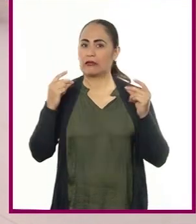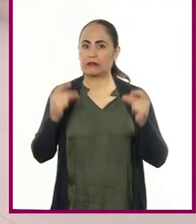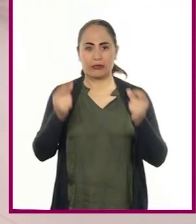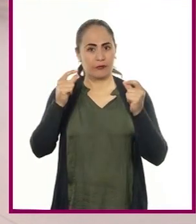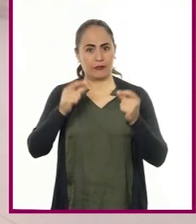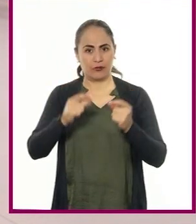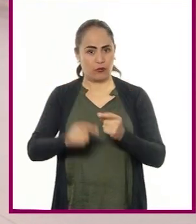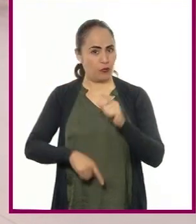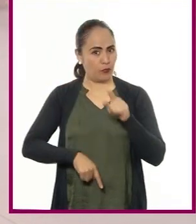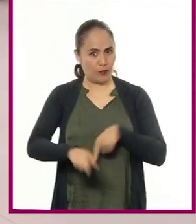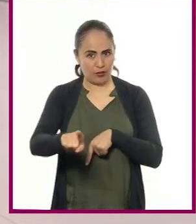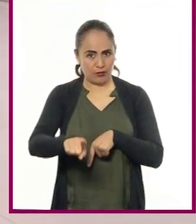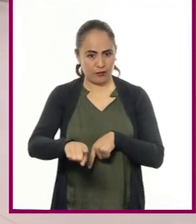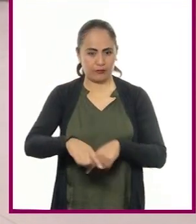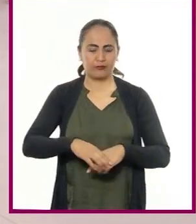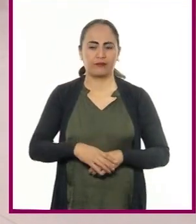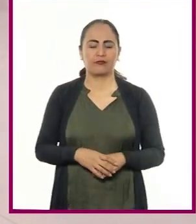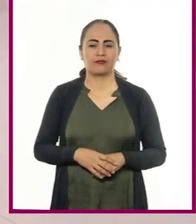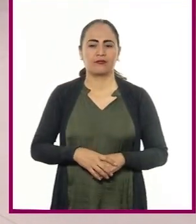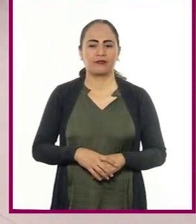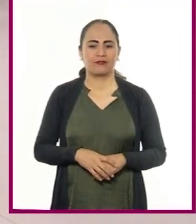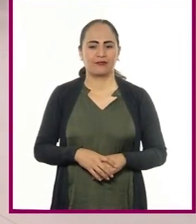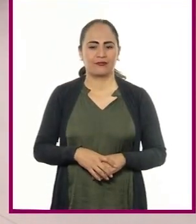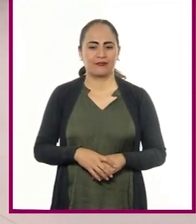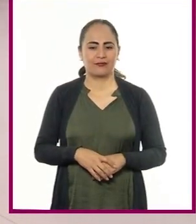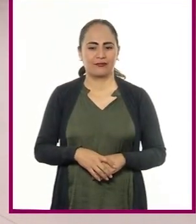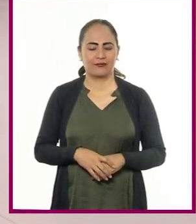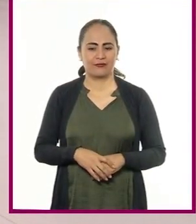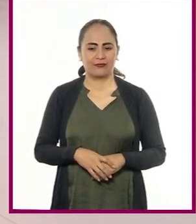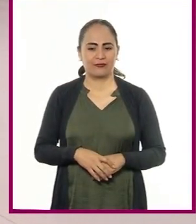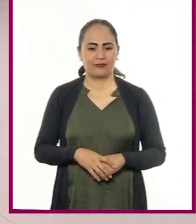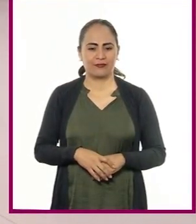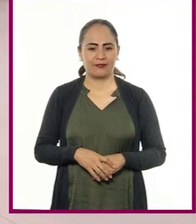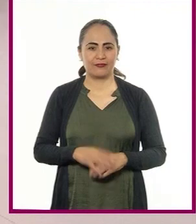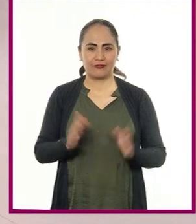golpeo el balón, Dani. Sí. Con amor. Bien, Dani. Con amor.